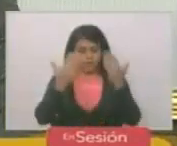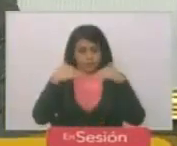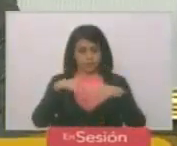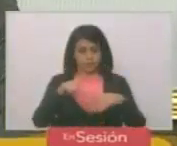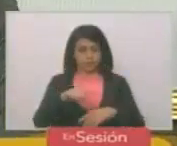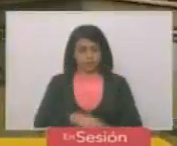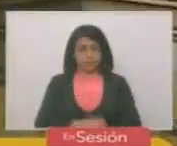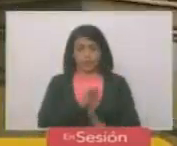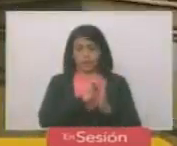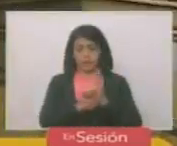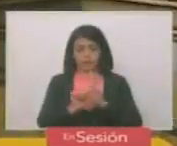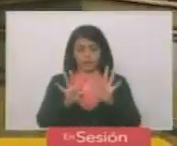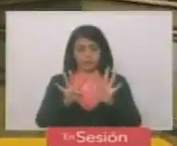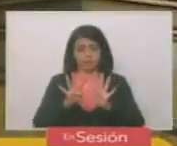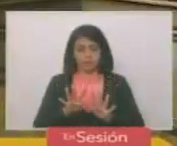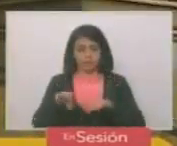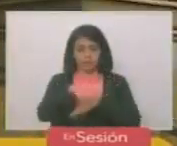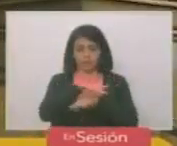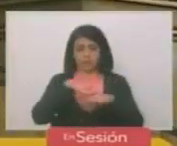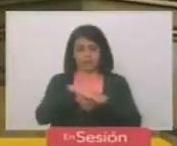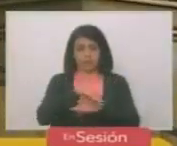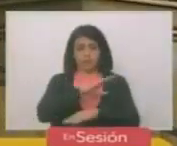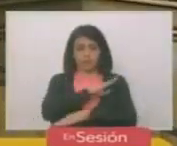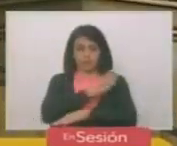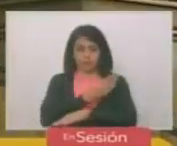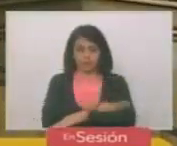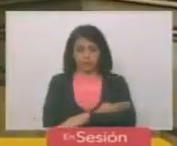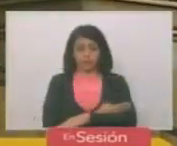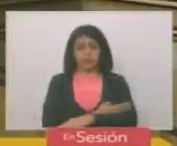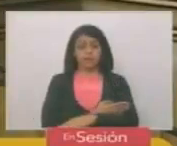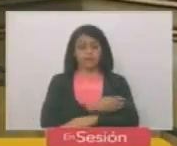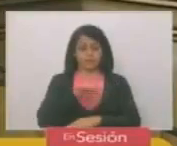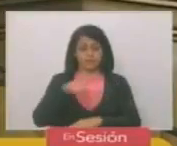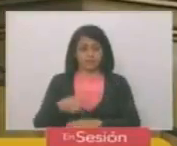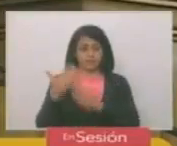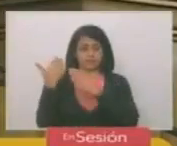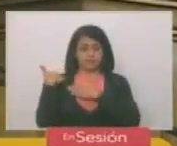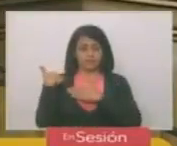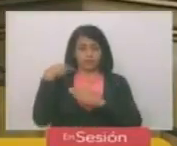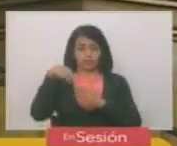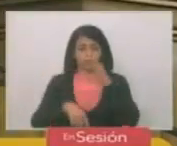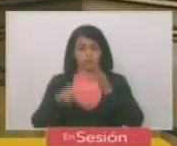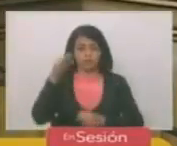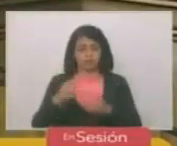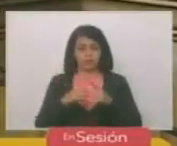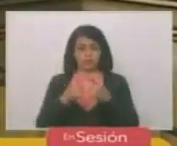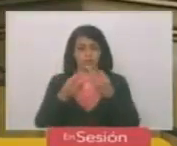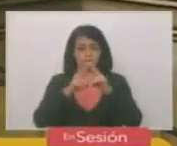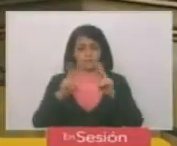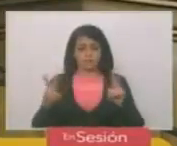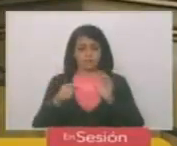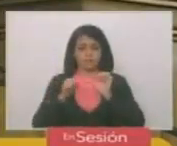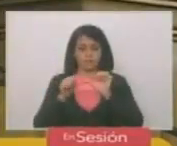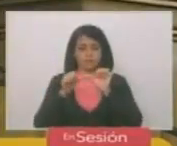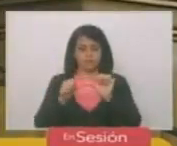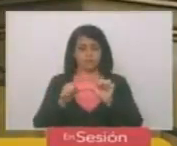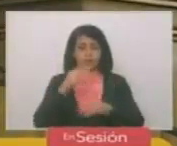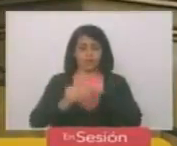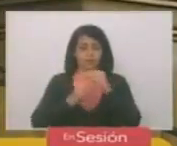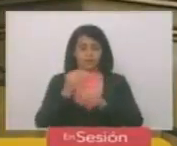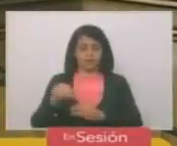Siguiente. Artículo 9. El Ministerio del Poder Popular con competencia en materia de Interior, Justicia y Paz mantendrá y ejercerá